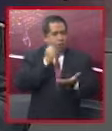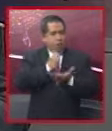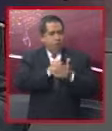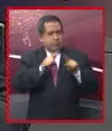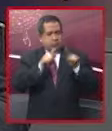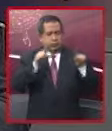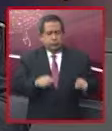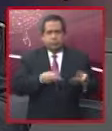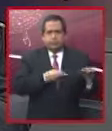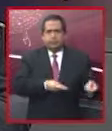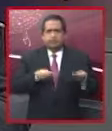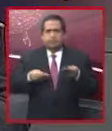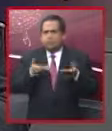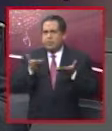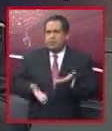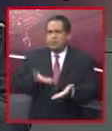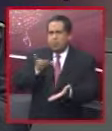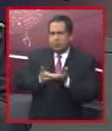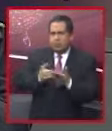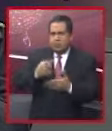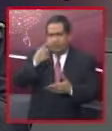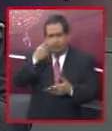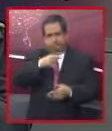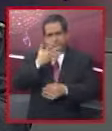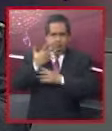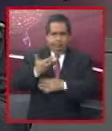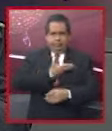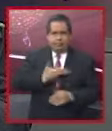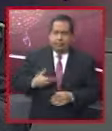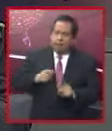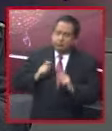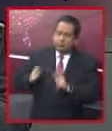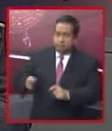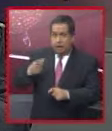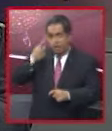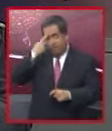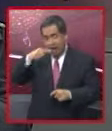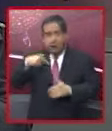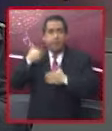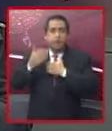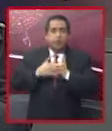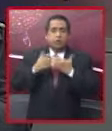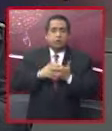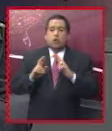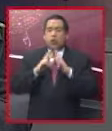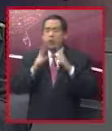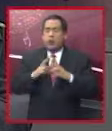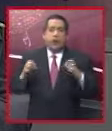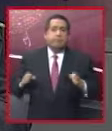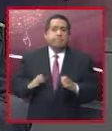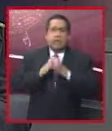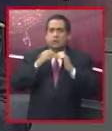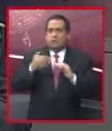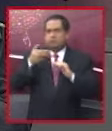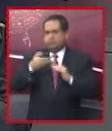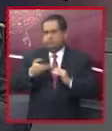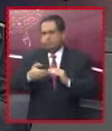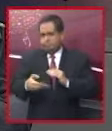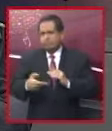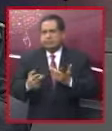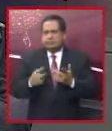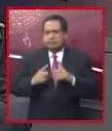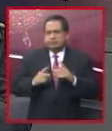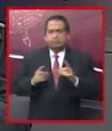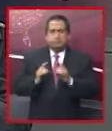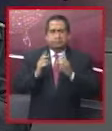con una propuesta del Ejecutivo Federal a la permanente para realizar un periodo extraordinario de sesiones de ambas cámaras a partir